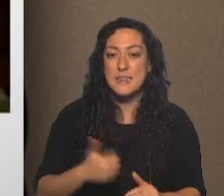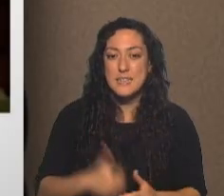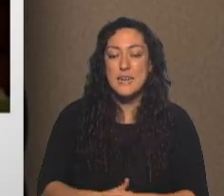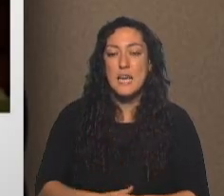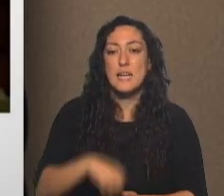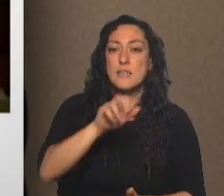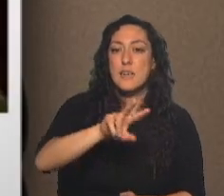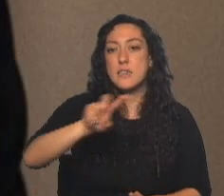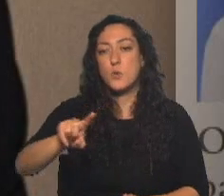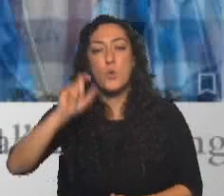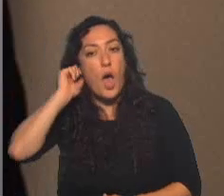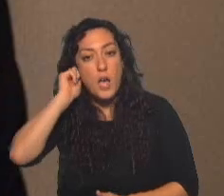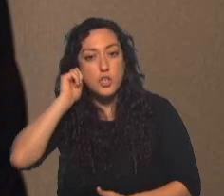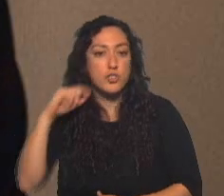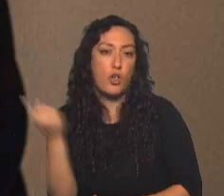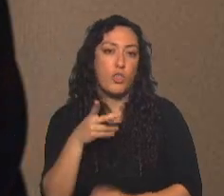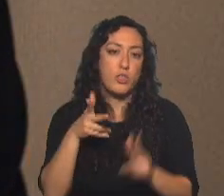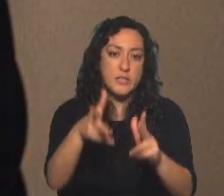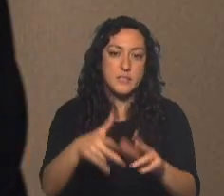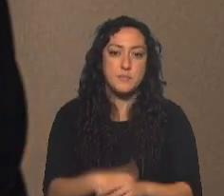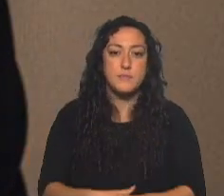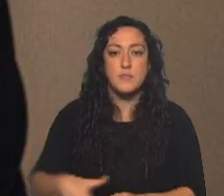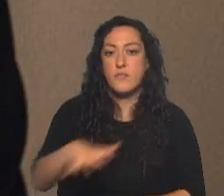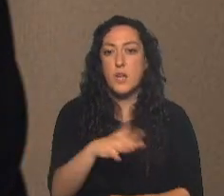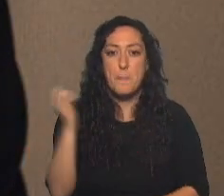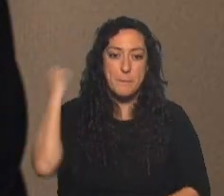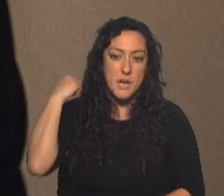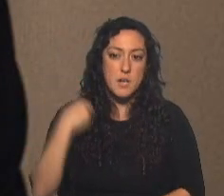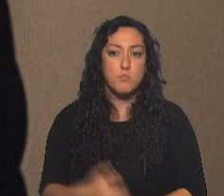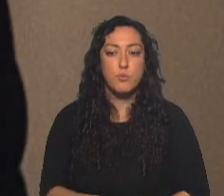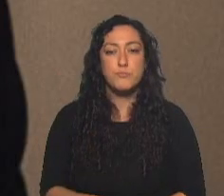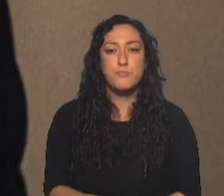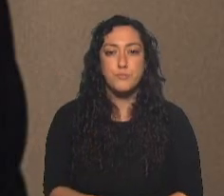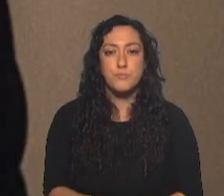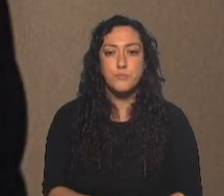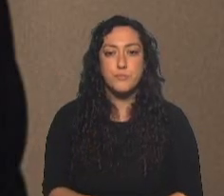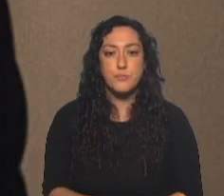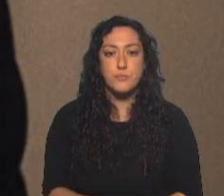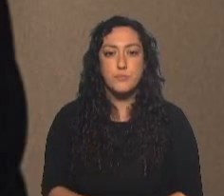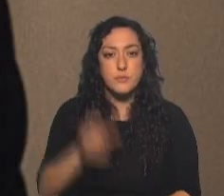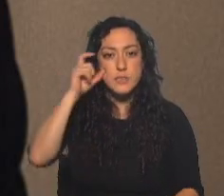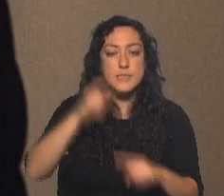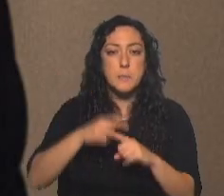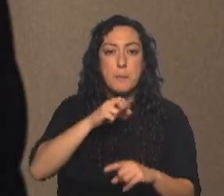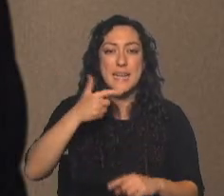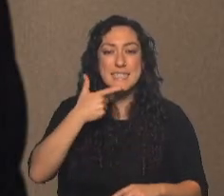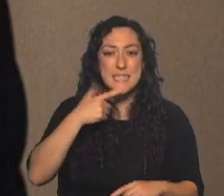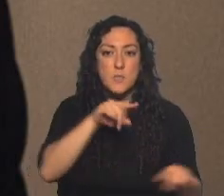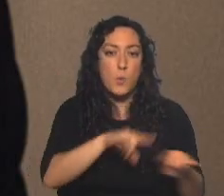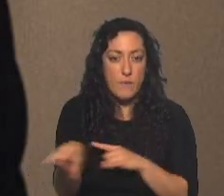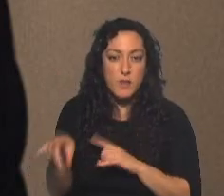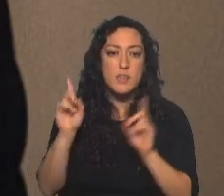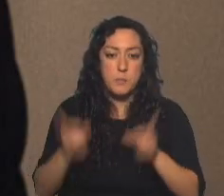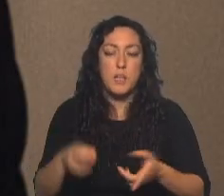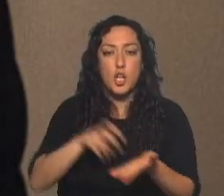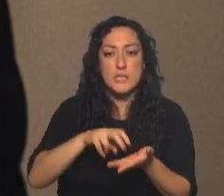31 años. Así es, acá en el barrio de Palermo, como decíamos. Sí. Express también reflejando esta